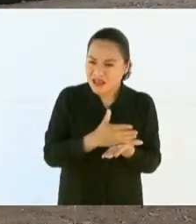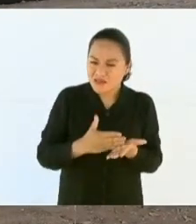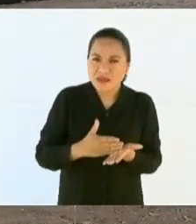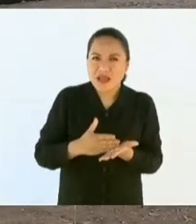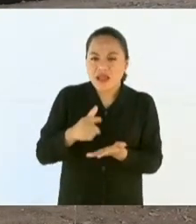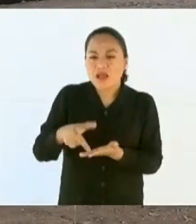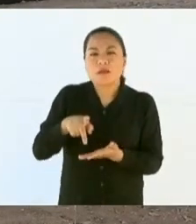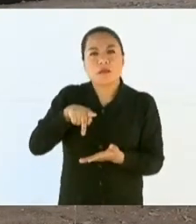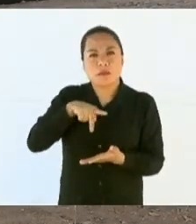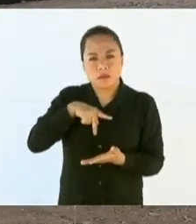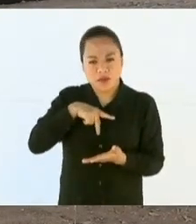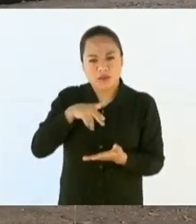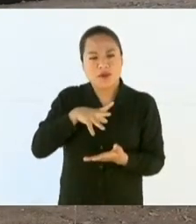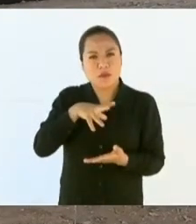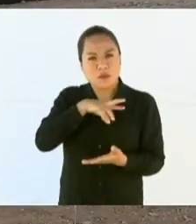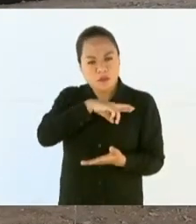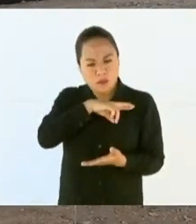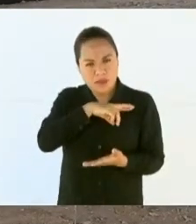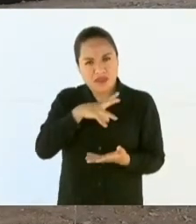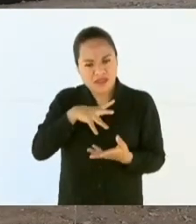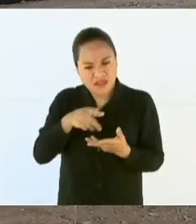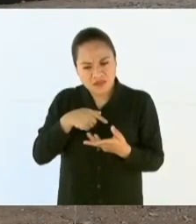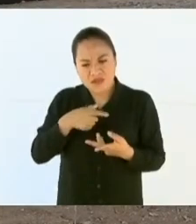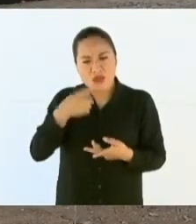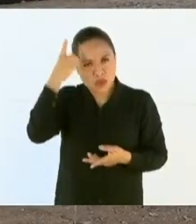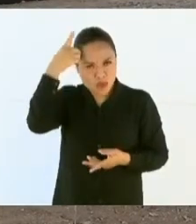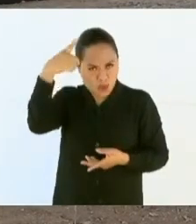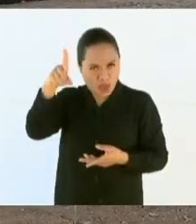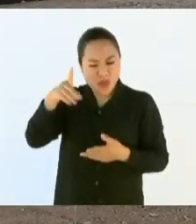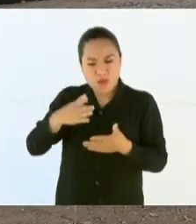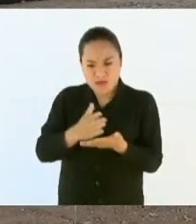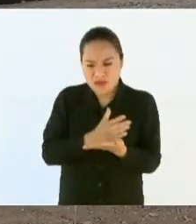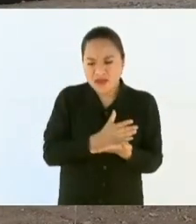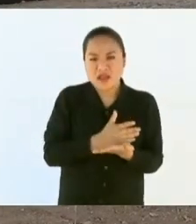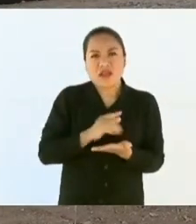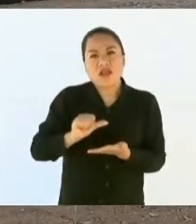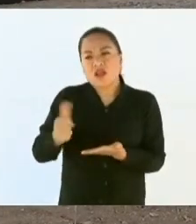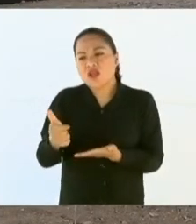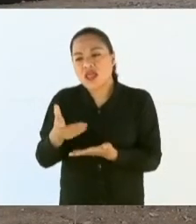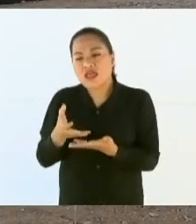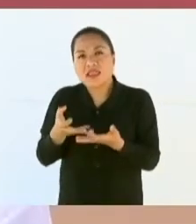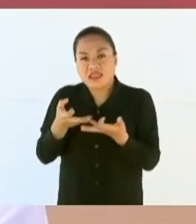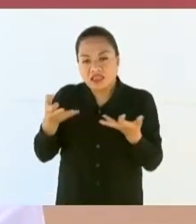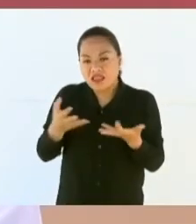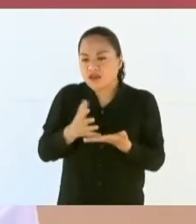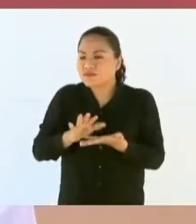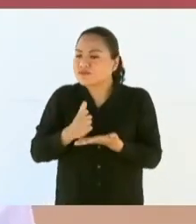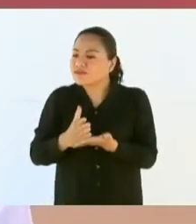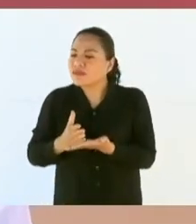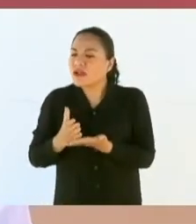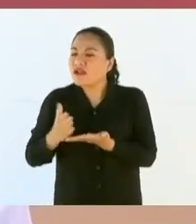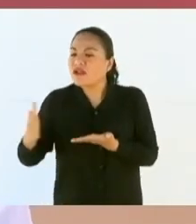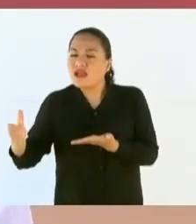propiedad y la otra mitad son tierras ejidales.